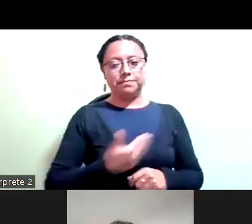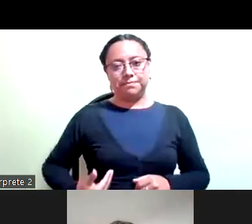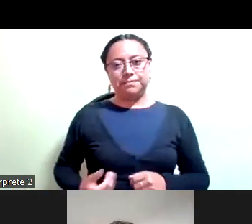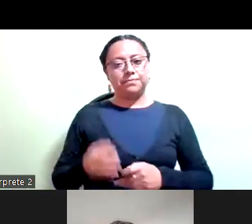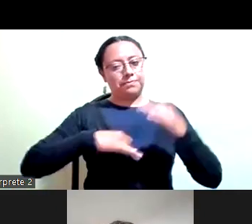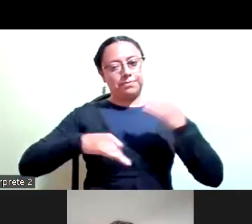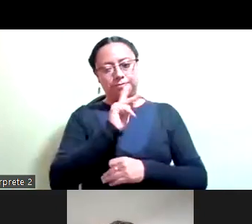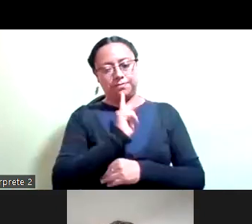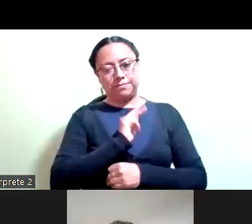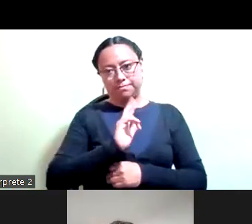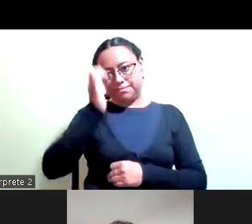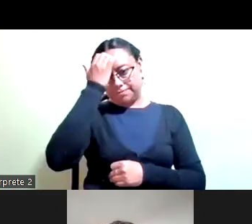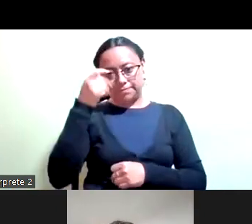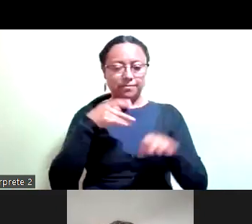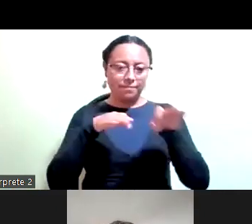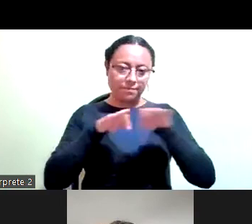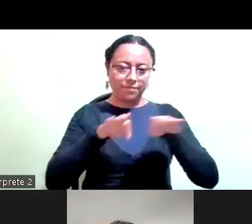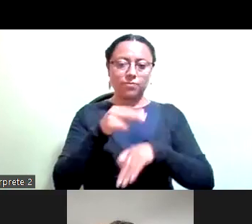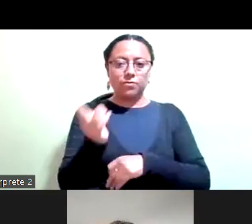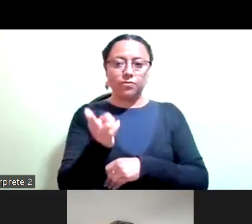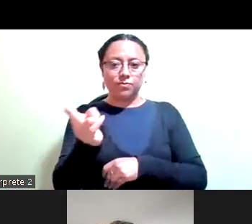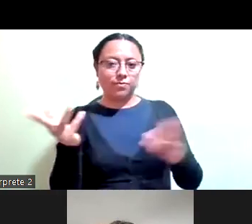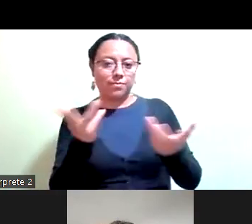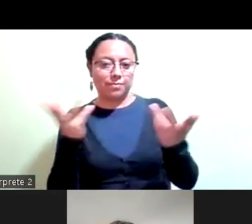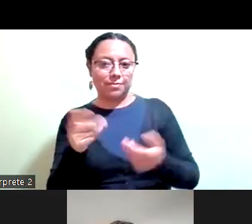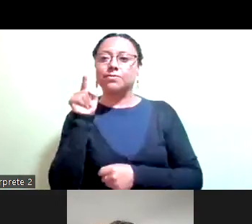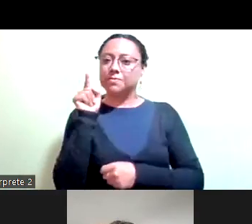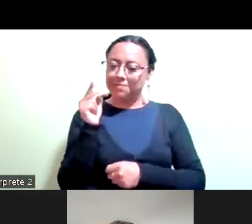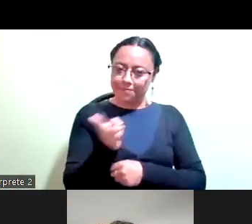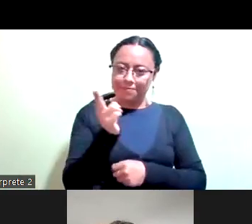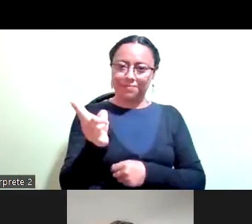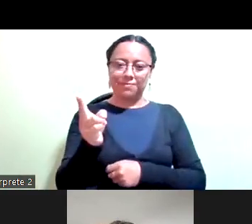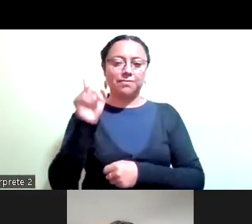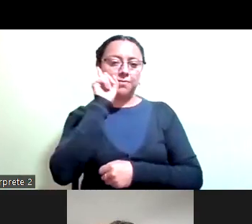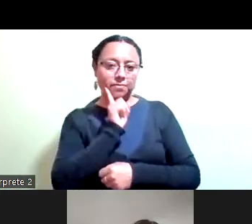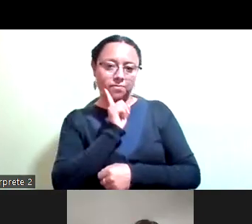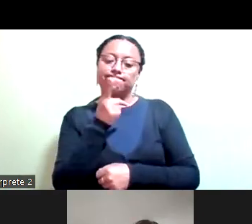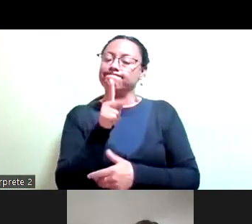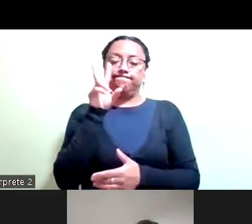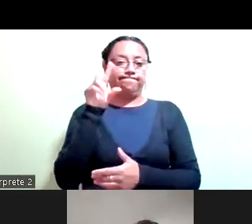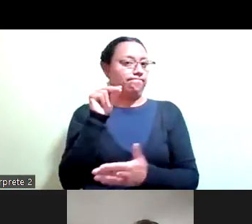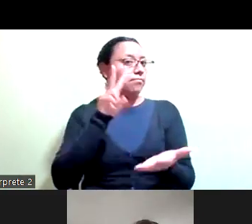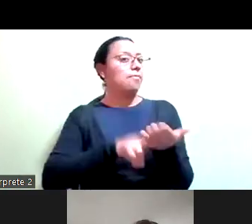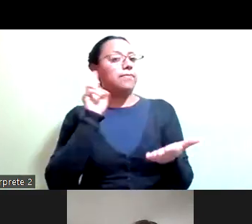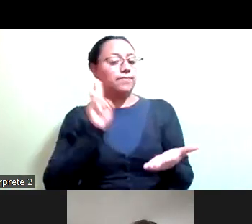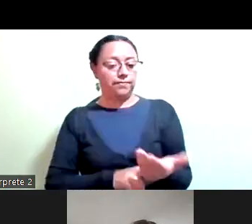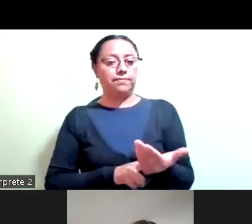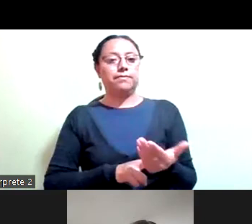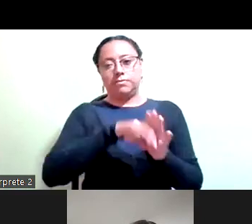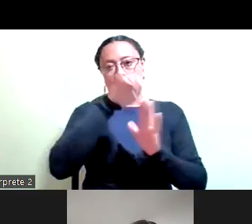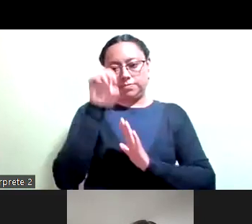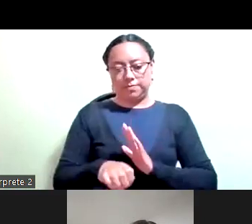trabajo que usted ha venido realizando como mujer, y no se vale que si se tienen